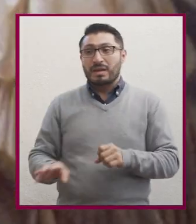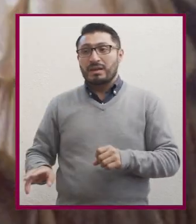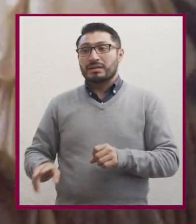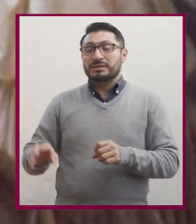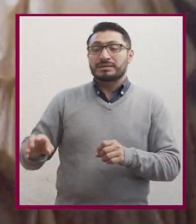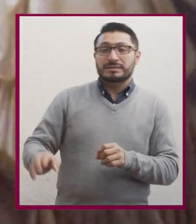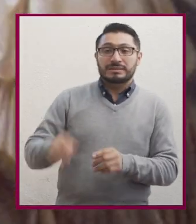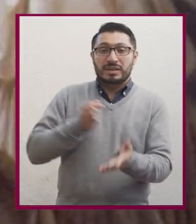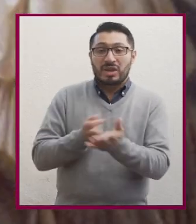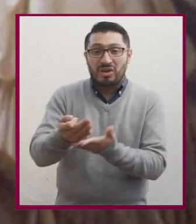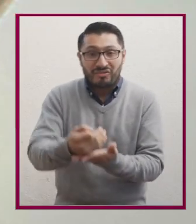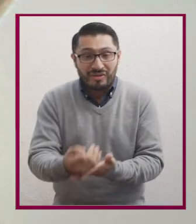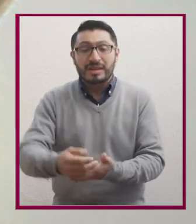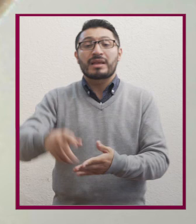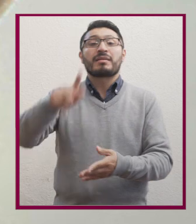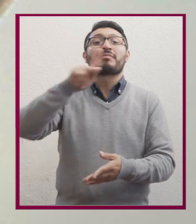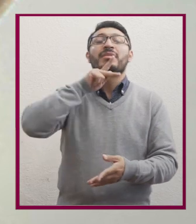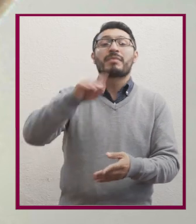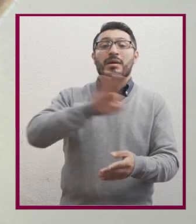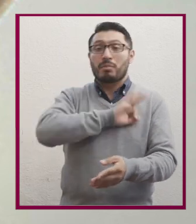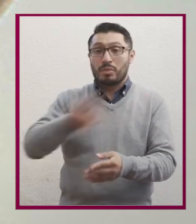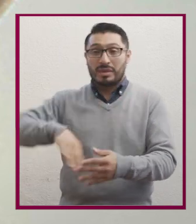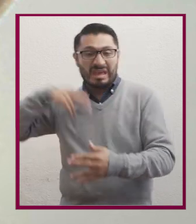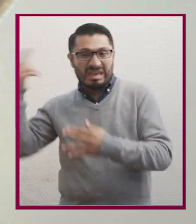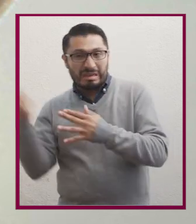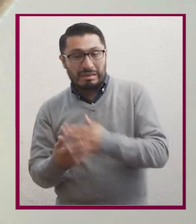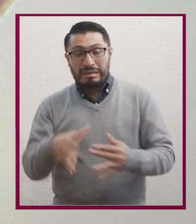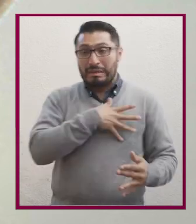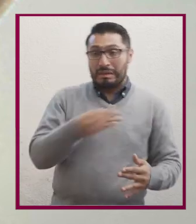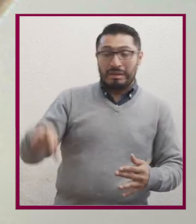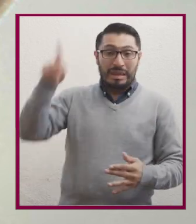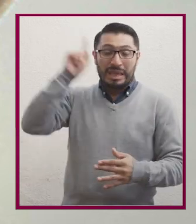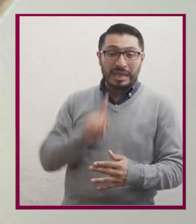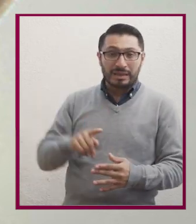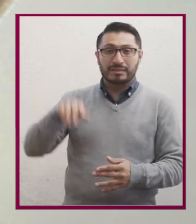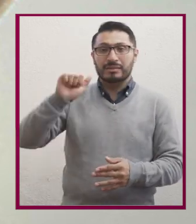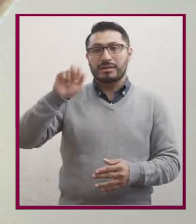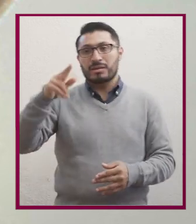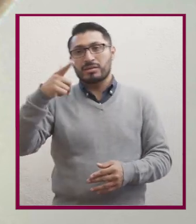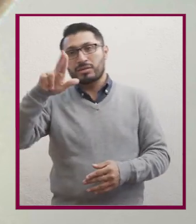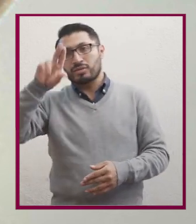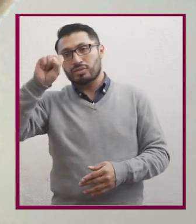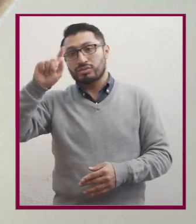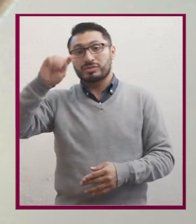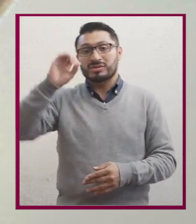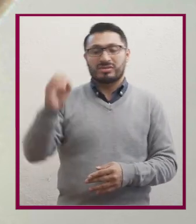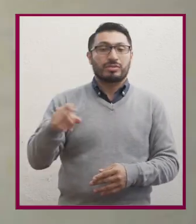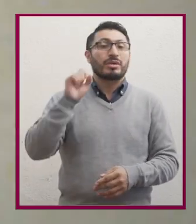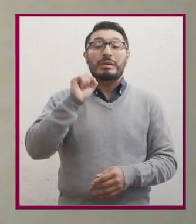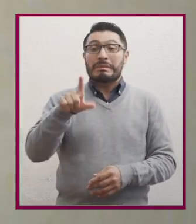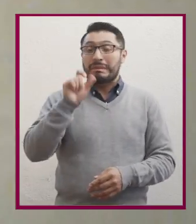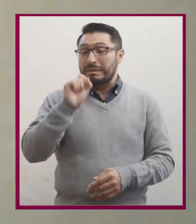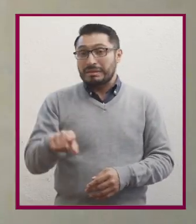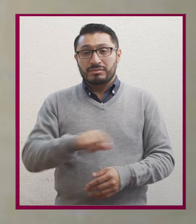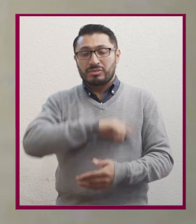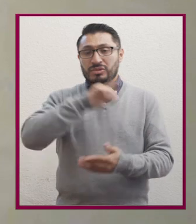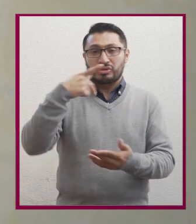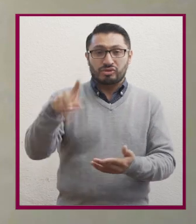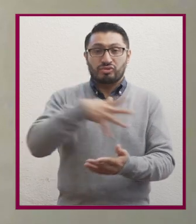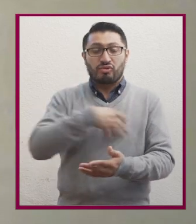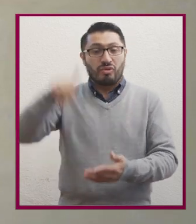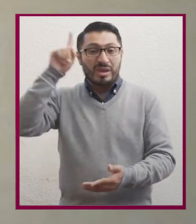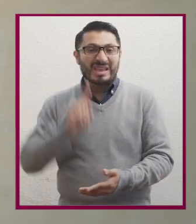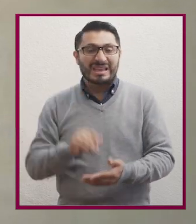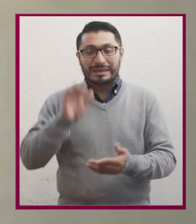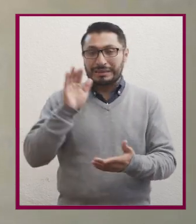padre asesinara a su hija. De hecho, Augusto aplicó esta misma ley contra su propia hija, Julia Augusti